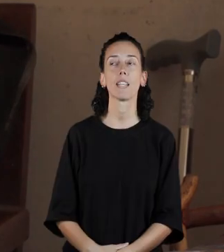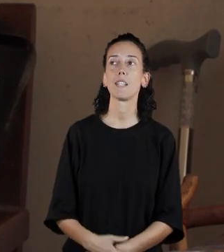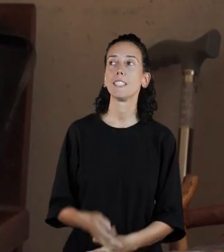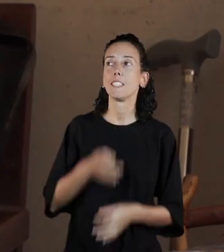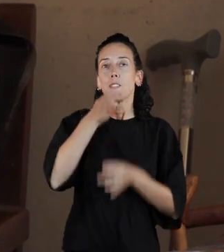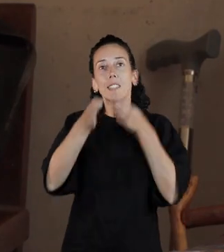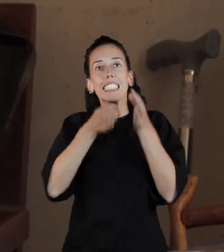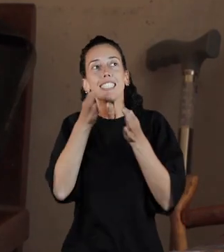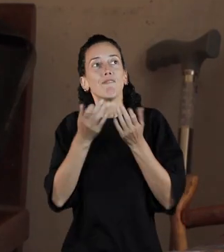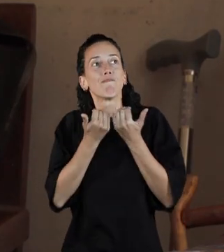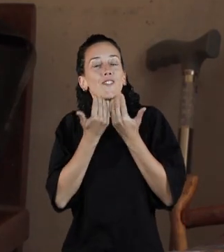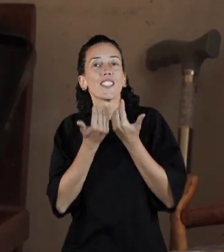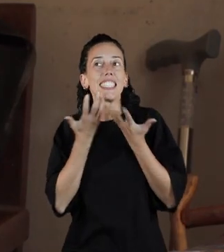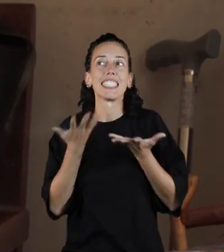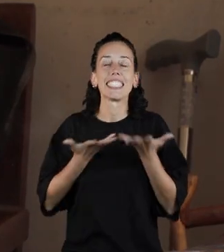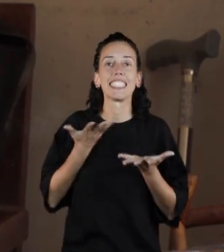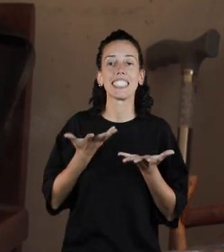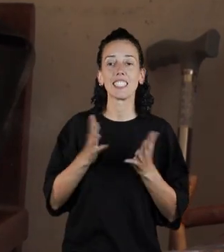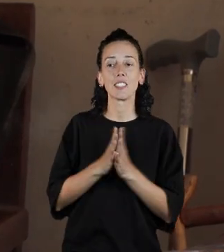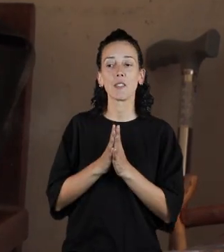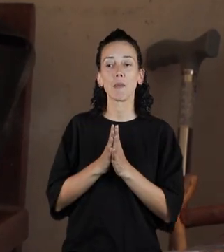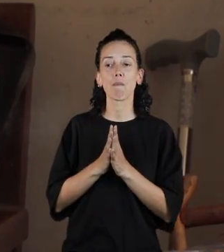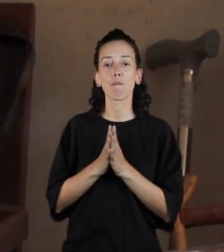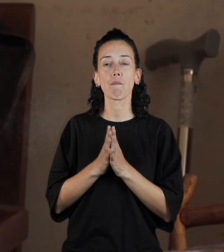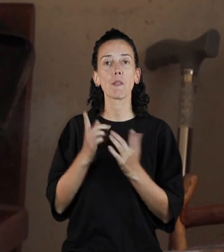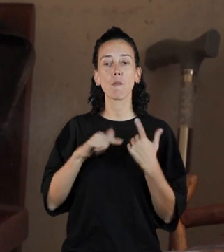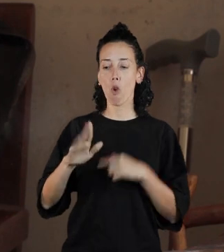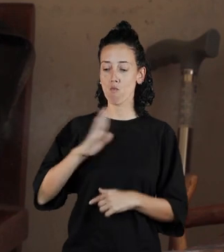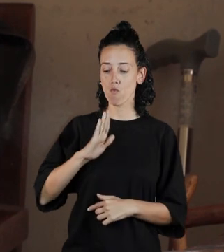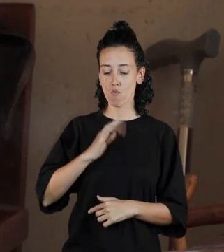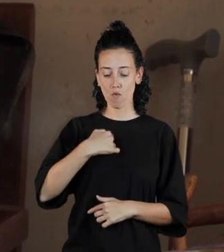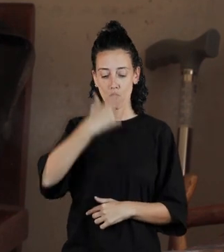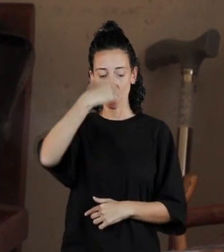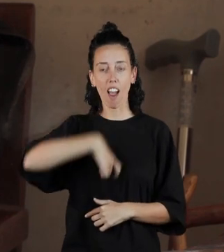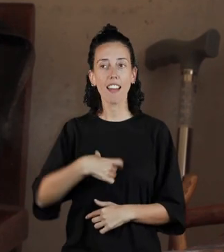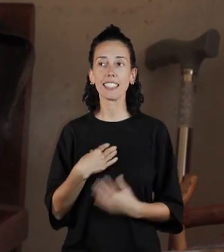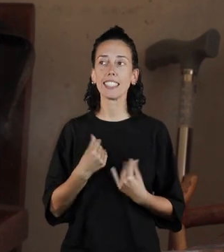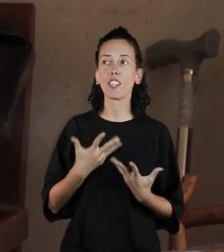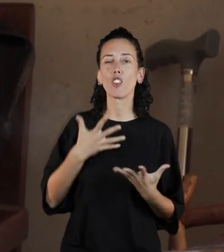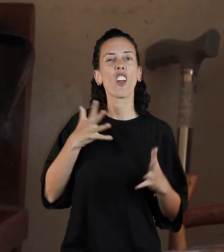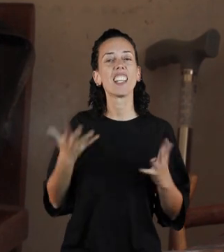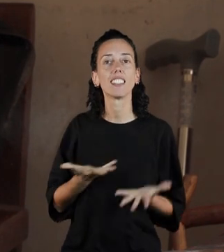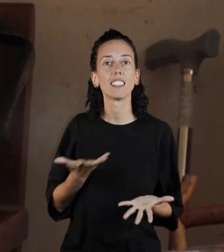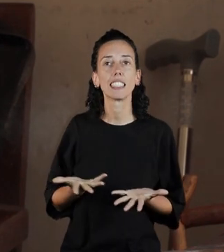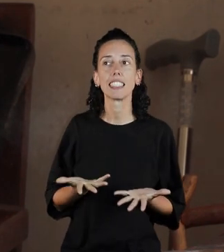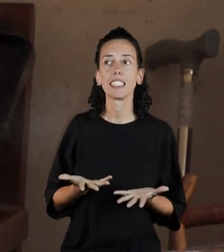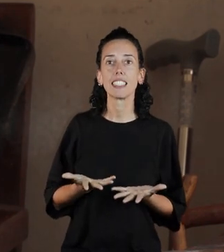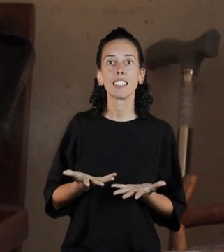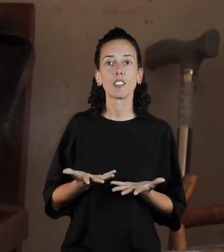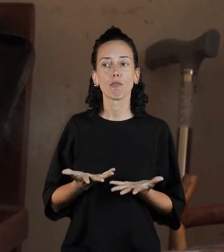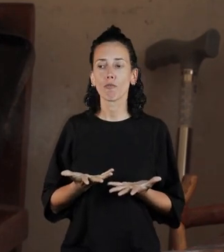No, no sé cómo explicarte, pero me entiendo que ser mujer es tener,